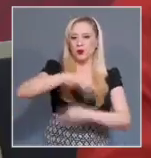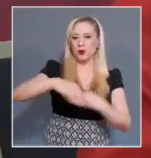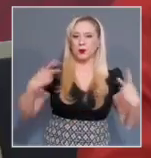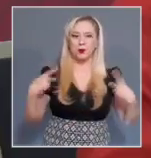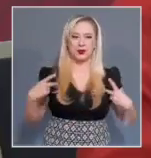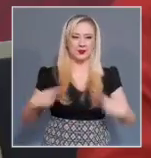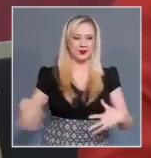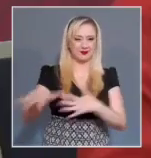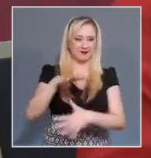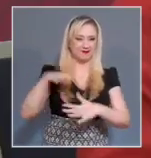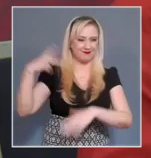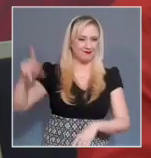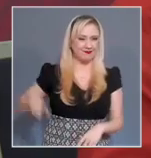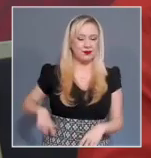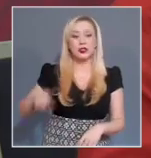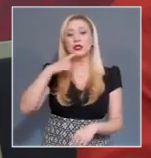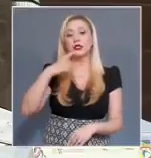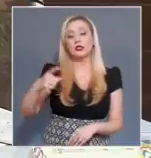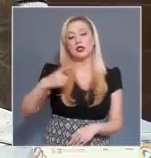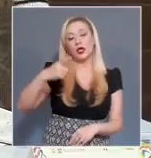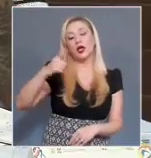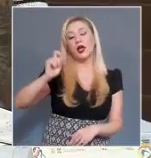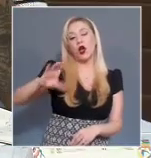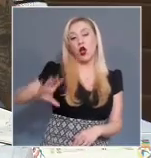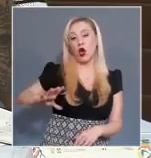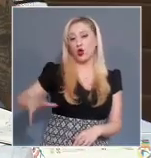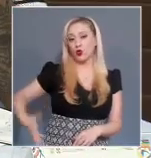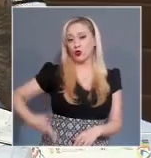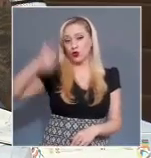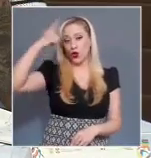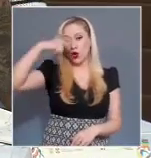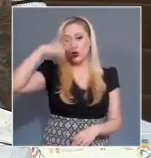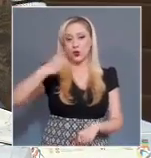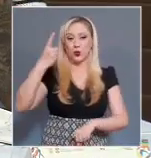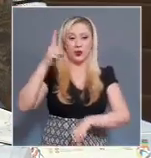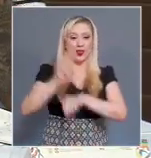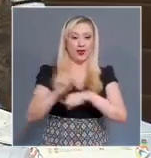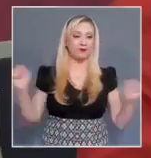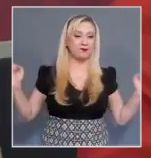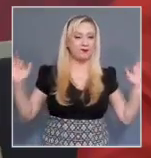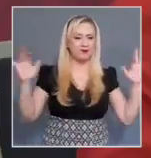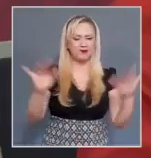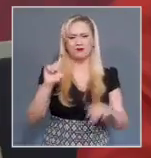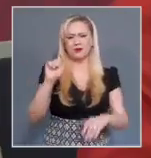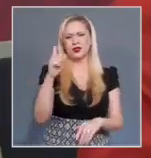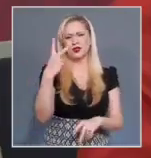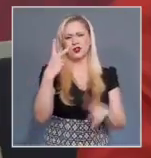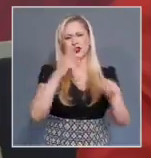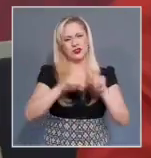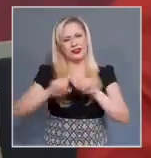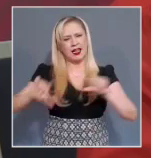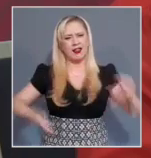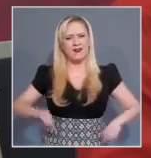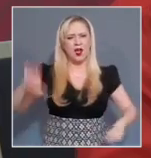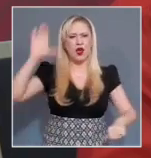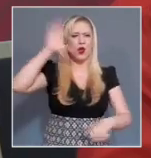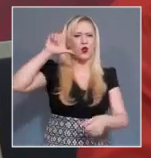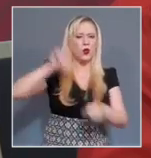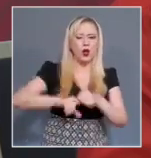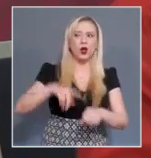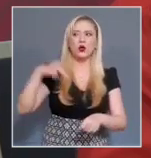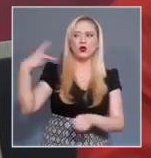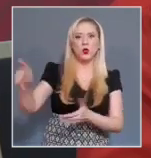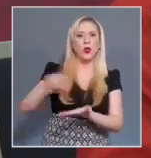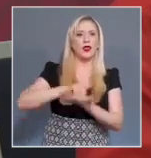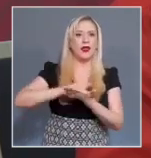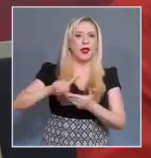Orgullo, con más de 40 actividades culturales, busca sensibilizar a las personas sobre los derechos de la diversidad sexual.